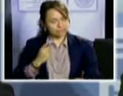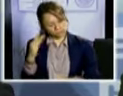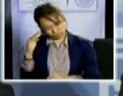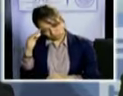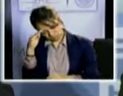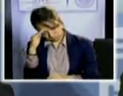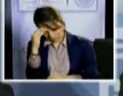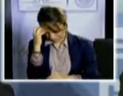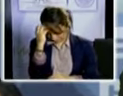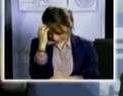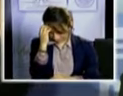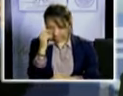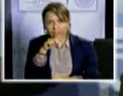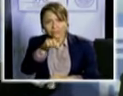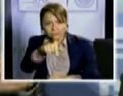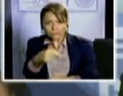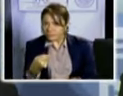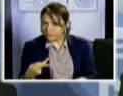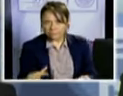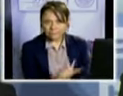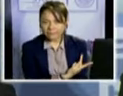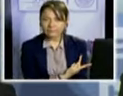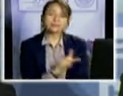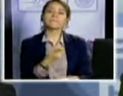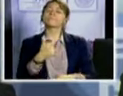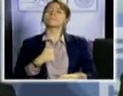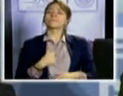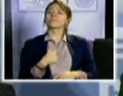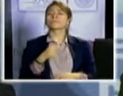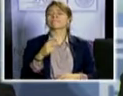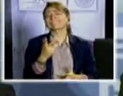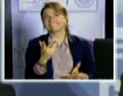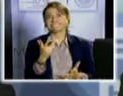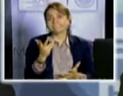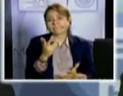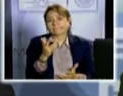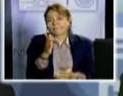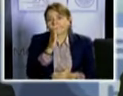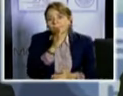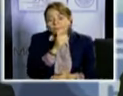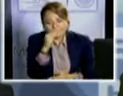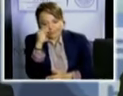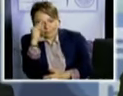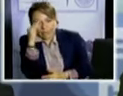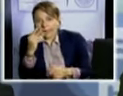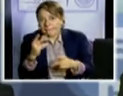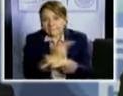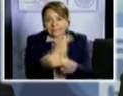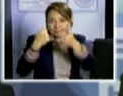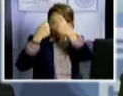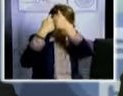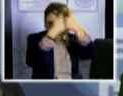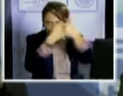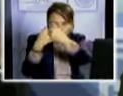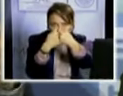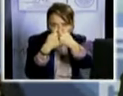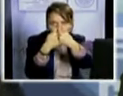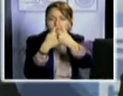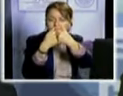yo imaginar que de un lado de la frontera por una misma actividad se paguen impuestos, ¿no? Y